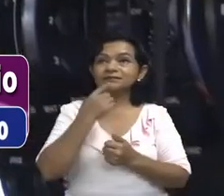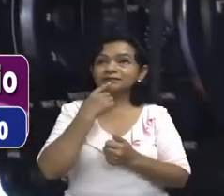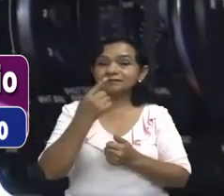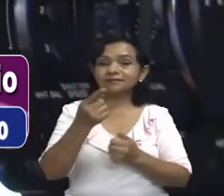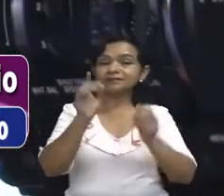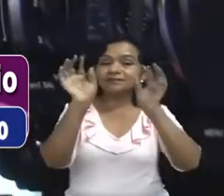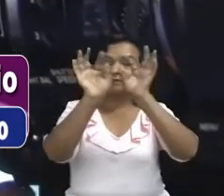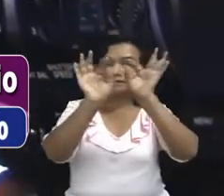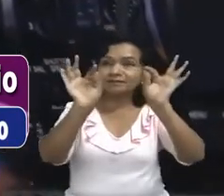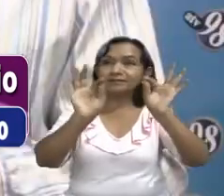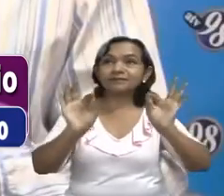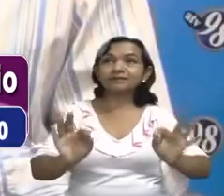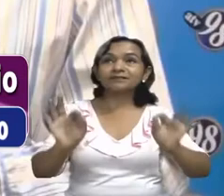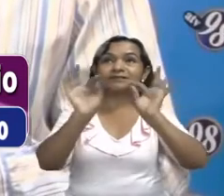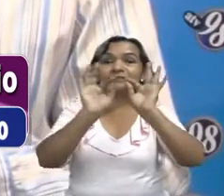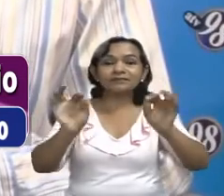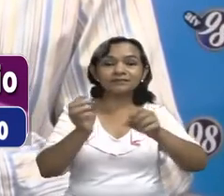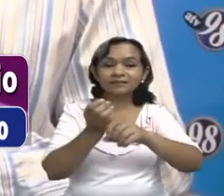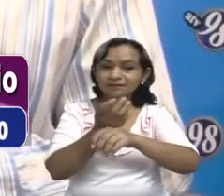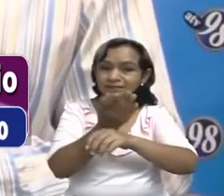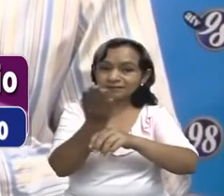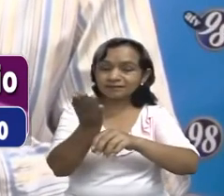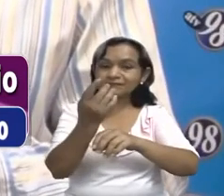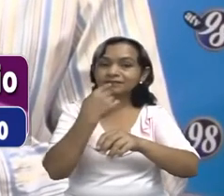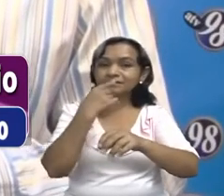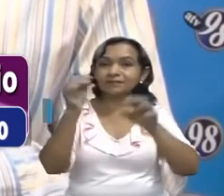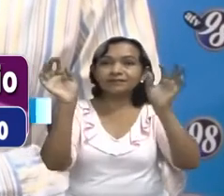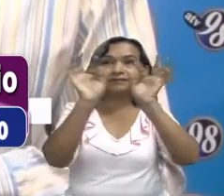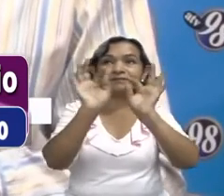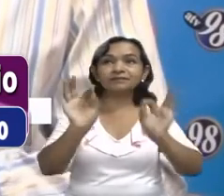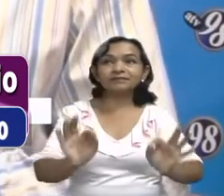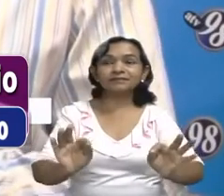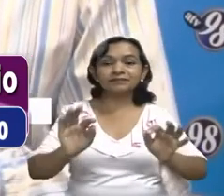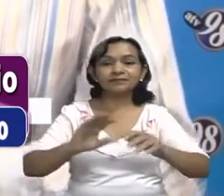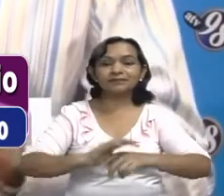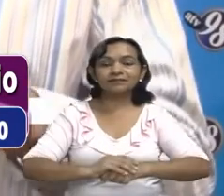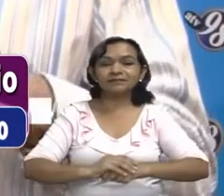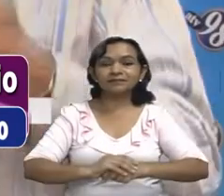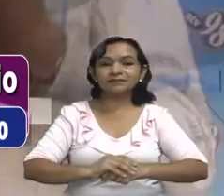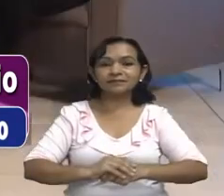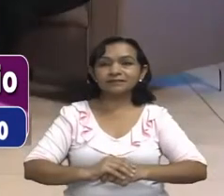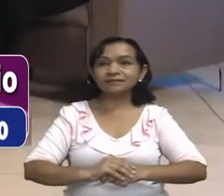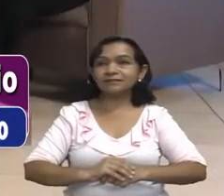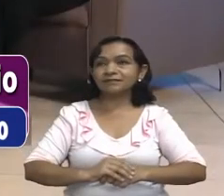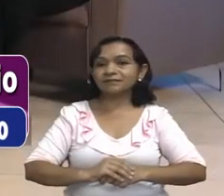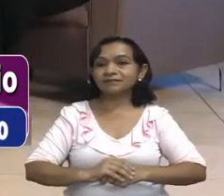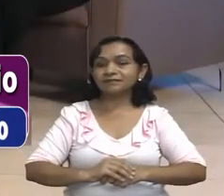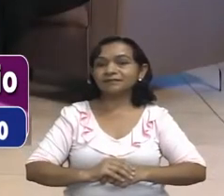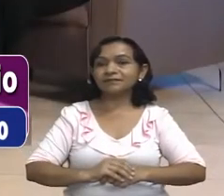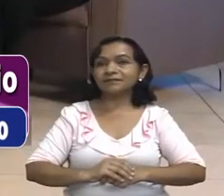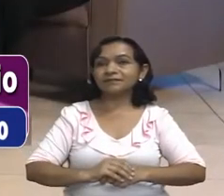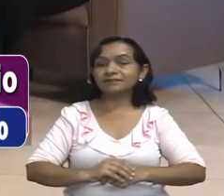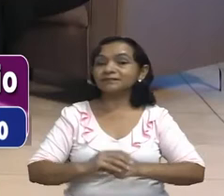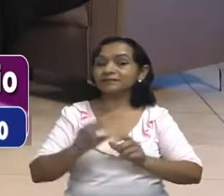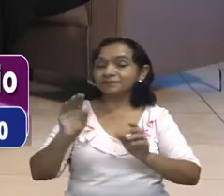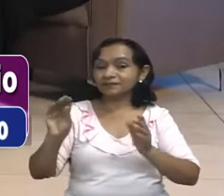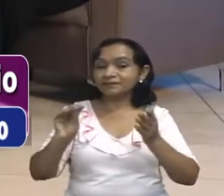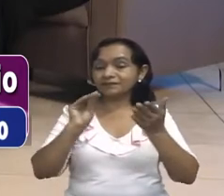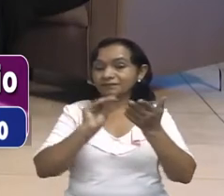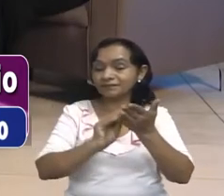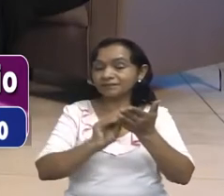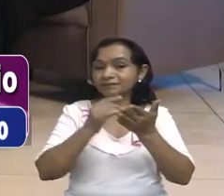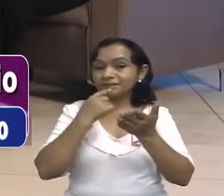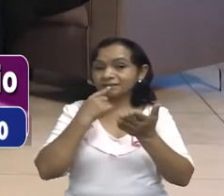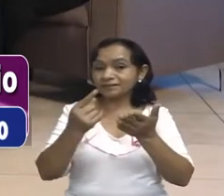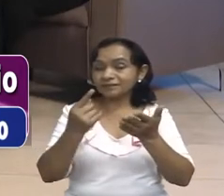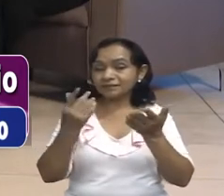los felicito. Lejos de darles consejos, más bien yo les felicito por el trabajo que están desarrollando, honestamente. Bueno, y que también habría que agregar, sí, don Alberto,